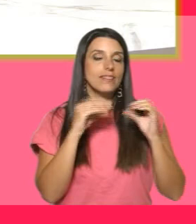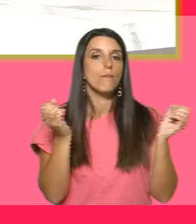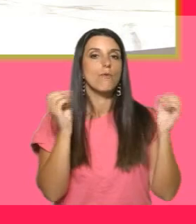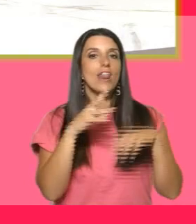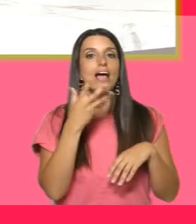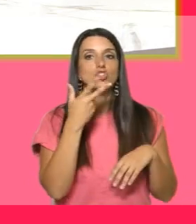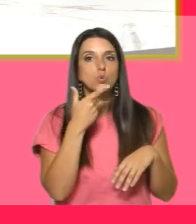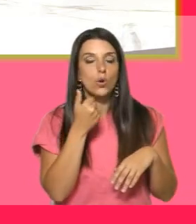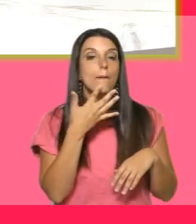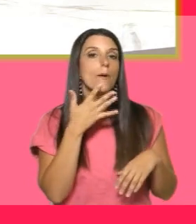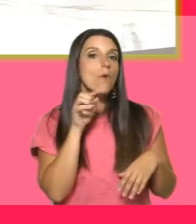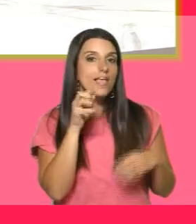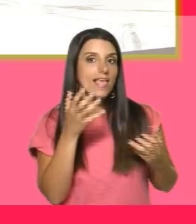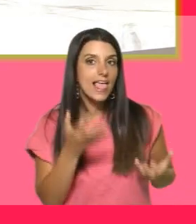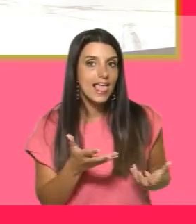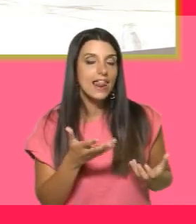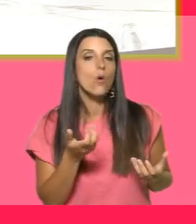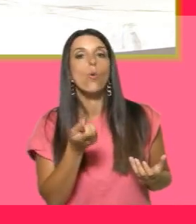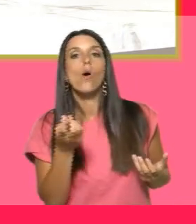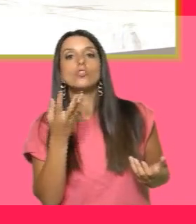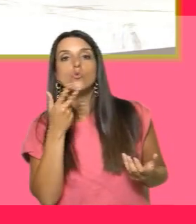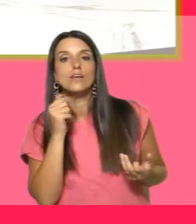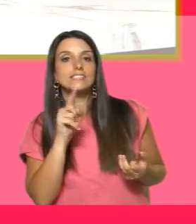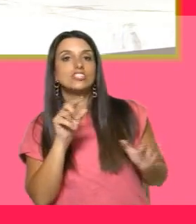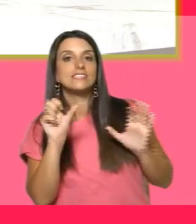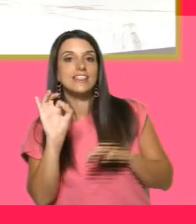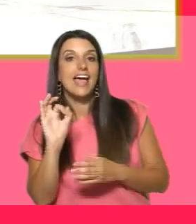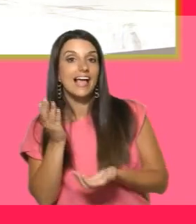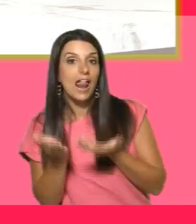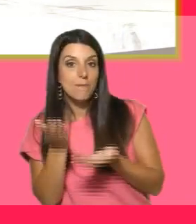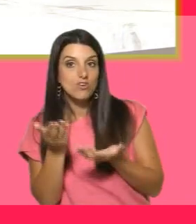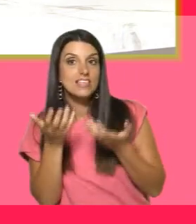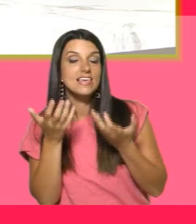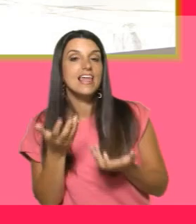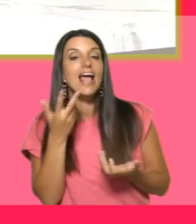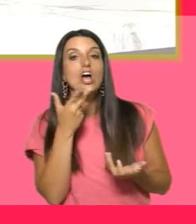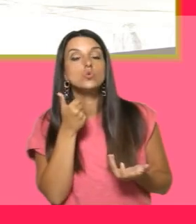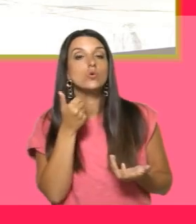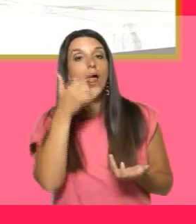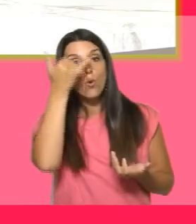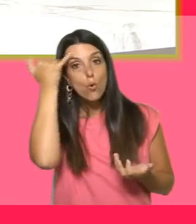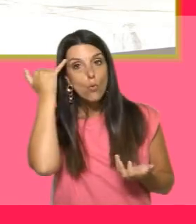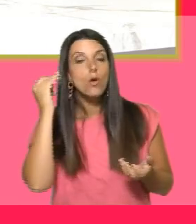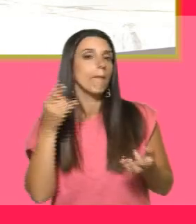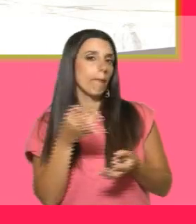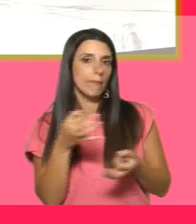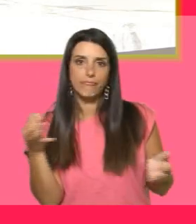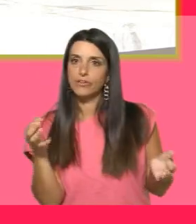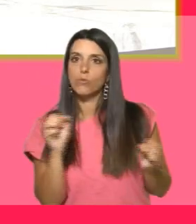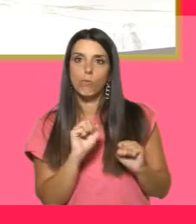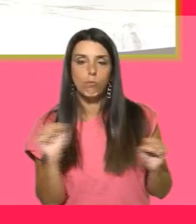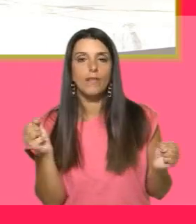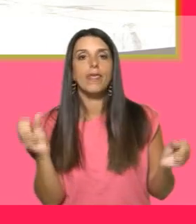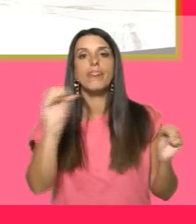azúcar. Si vos querés, yo te puse ahí la cantidad de azúcar, que creo que son 160 gramos. Si te gusta hacerlo con azúcar rubio, también va genial porque le agregás